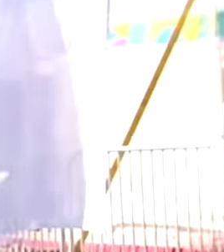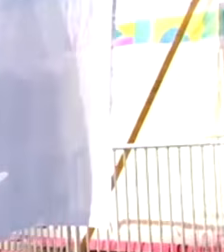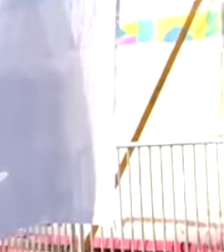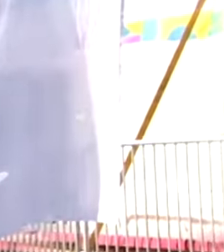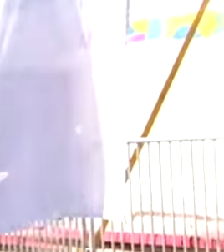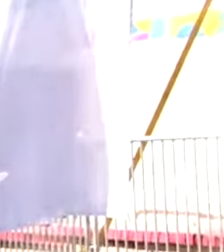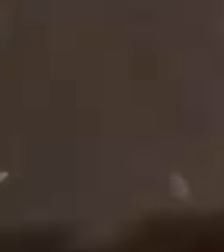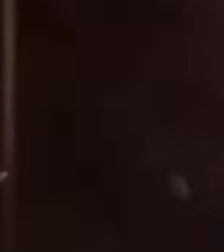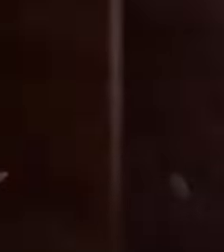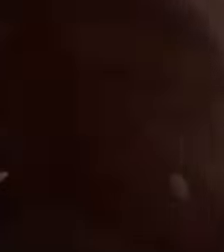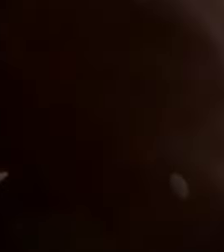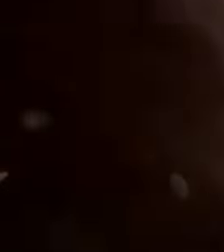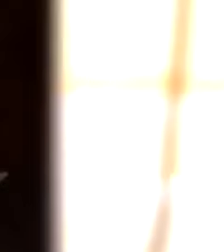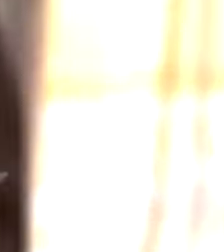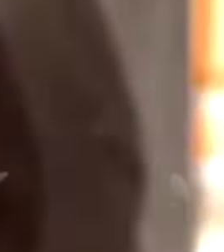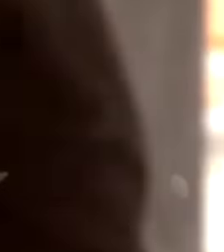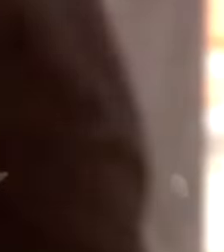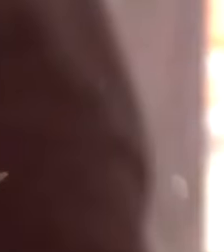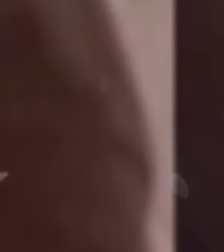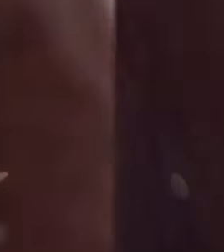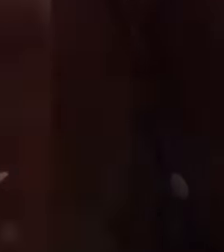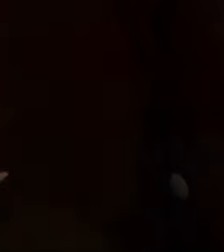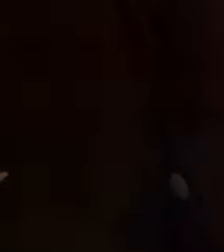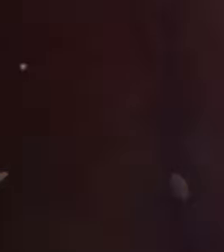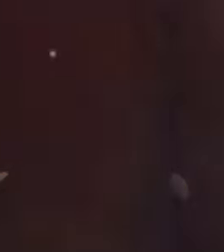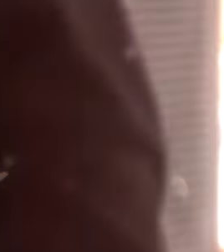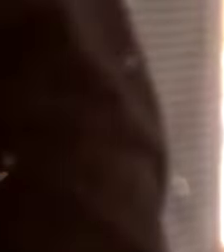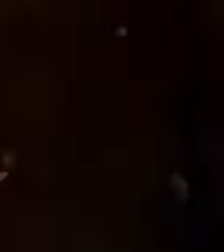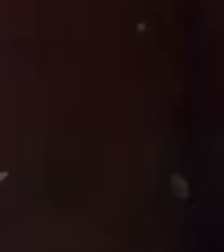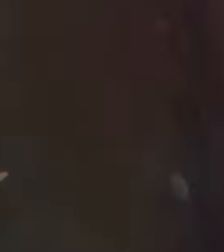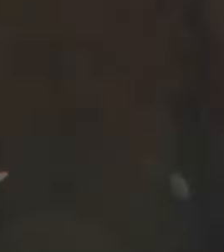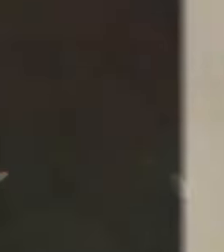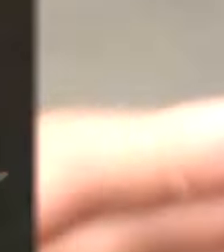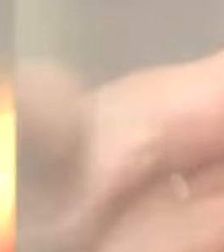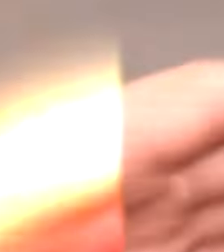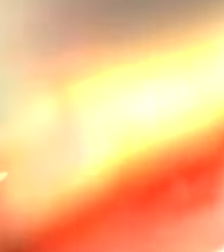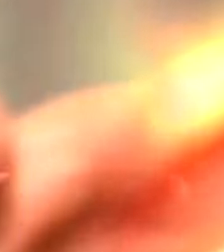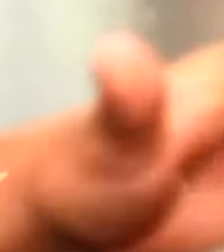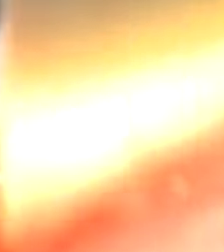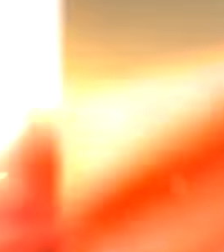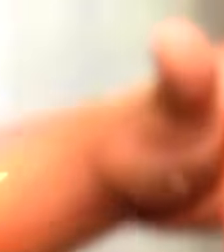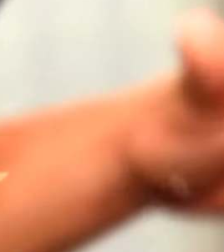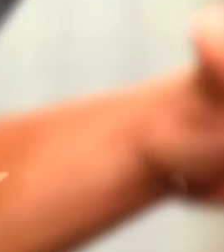todos nuestros barrios. Establecimos nuestros propios medios de comunicación para hablarle directamente a nuestros